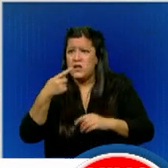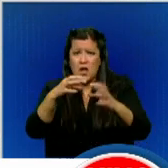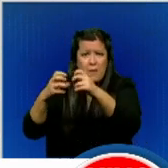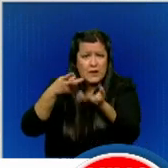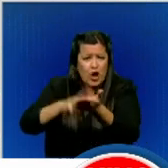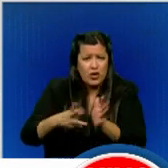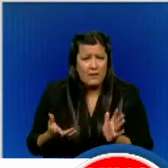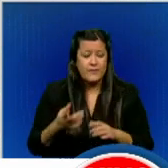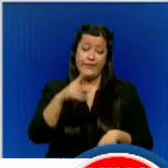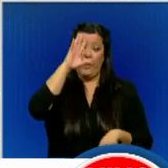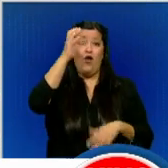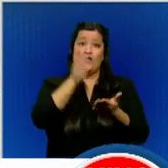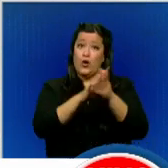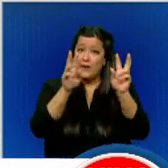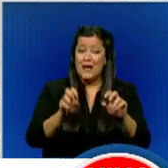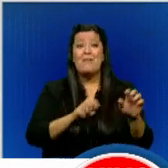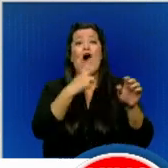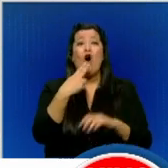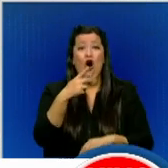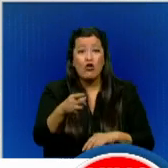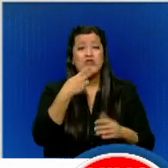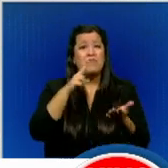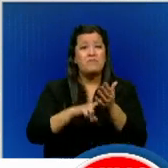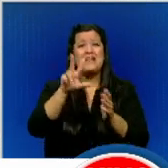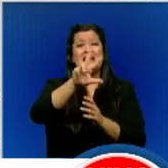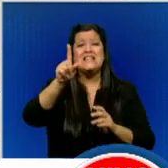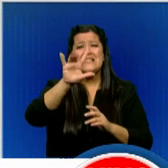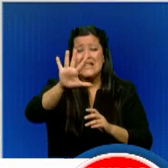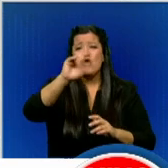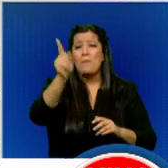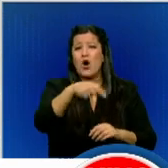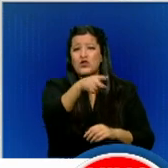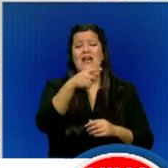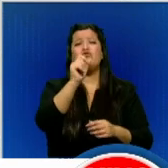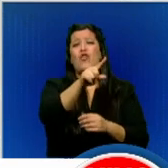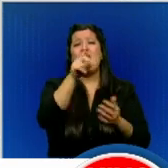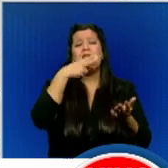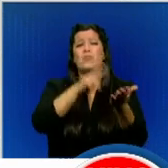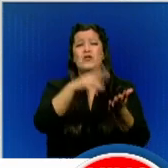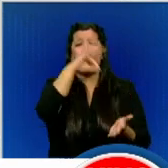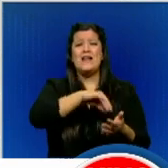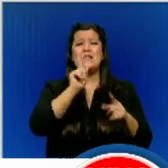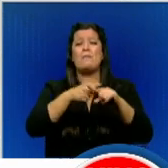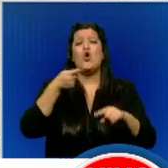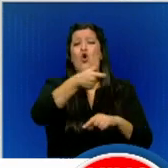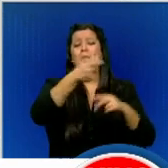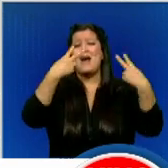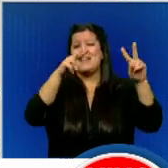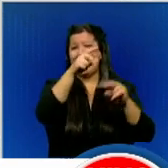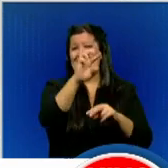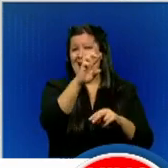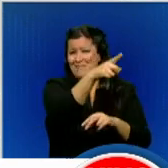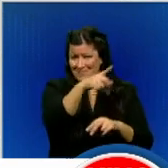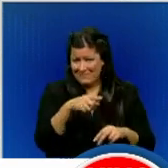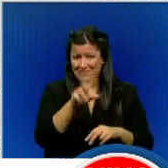se acordaron 11 percepción del 35 por ciento del pago cuenta del impuesto a la ganancia por compra moneda extranjera el impuesto a la compra de moneda